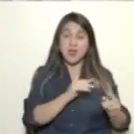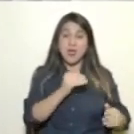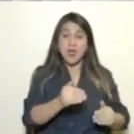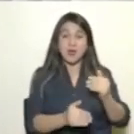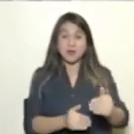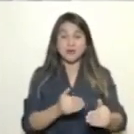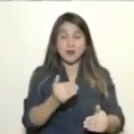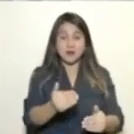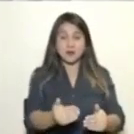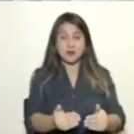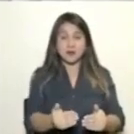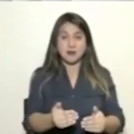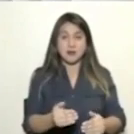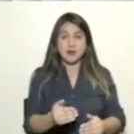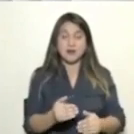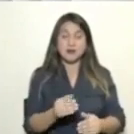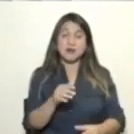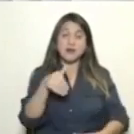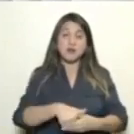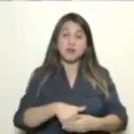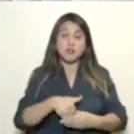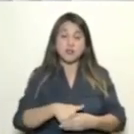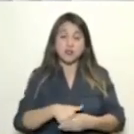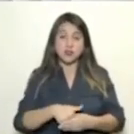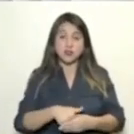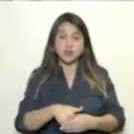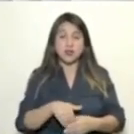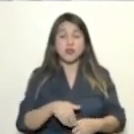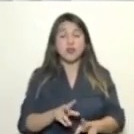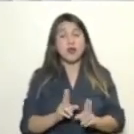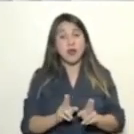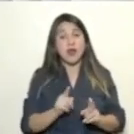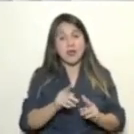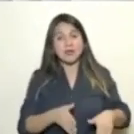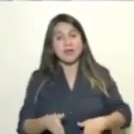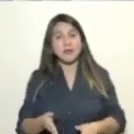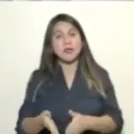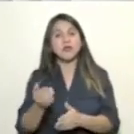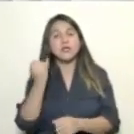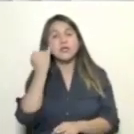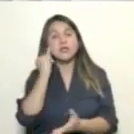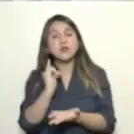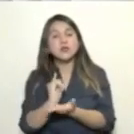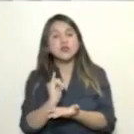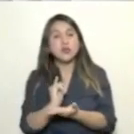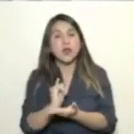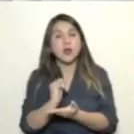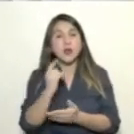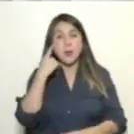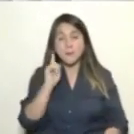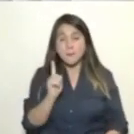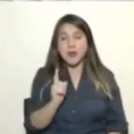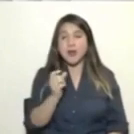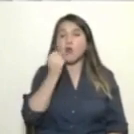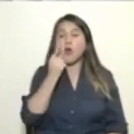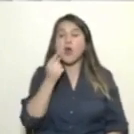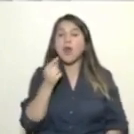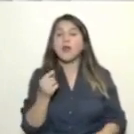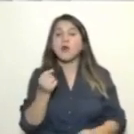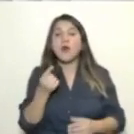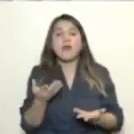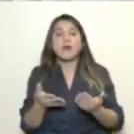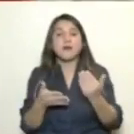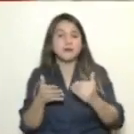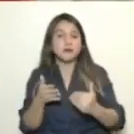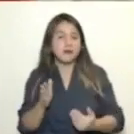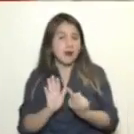ese plebiscito. Y ahí usted tiene el camino institucional para cuáles son las reglas por las